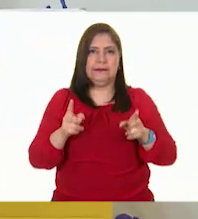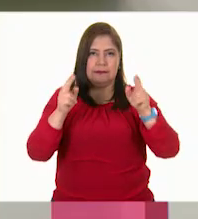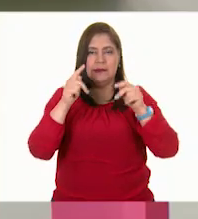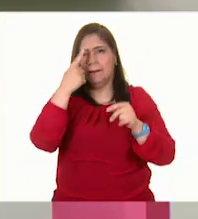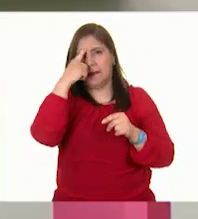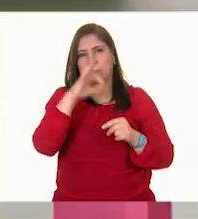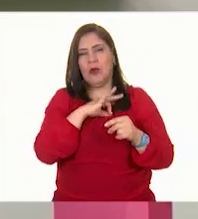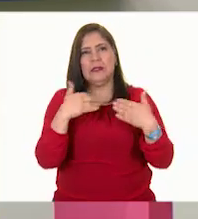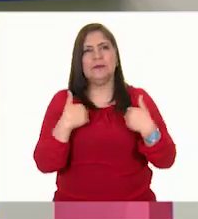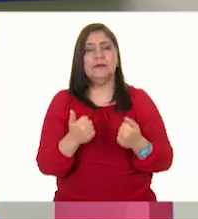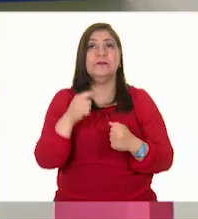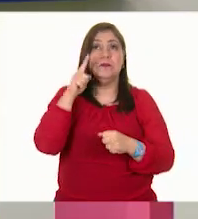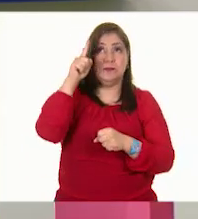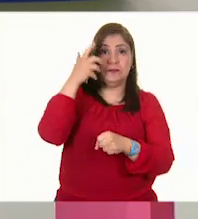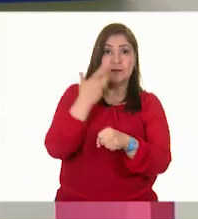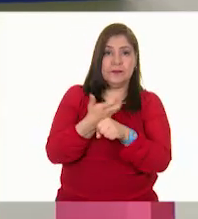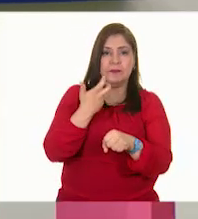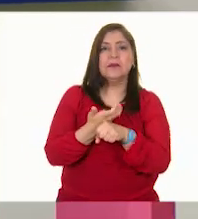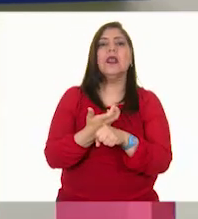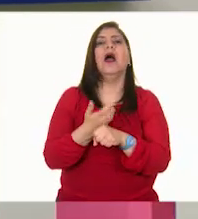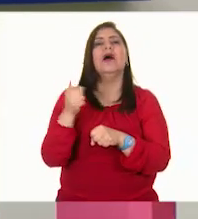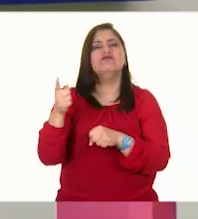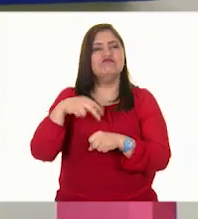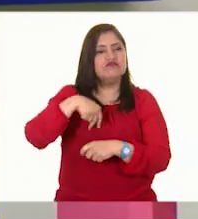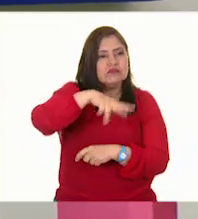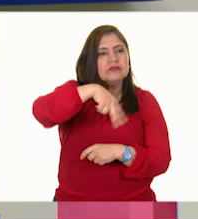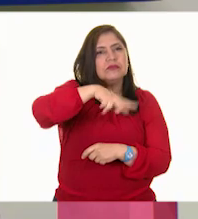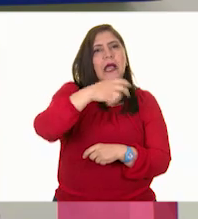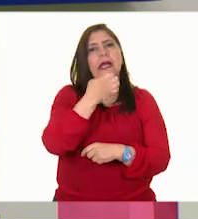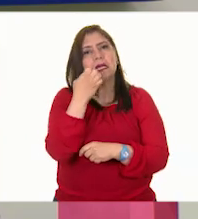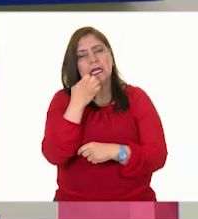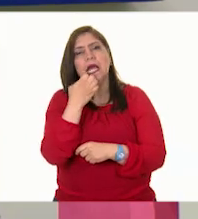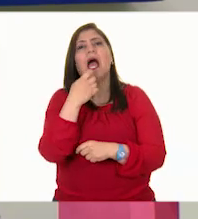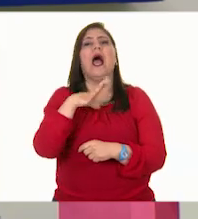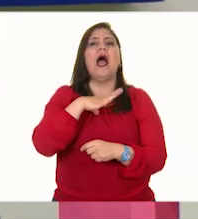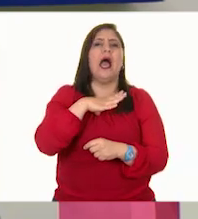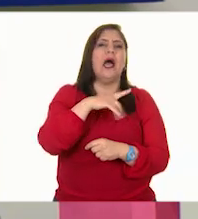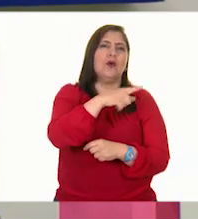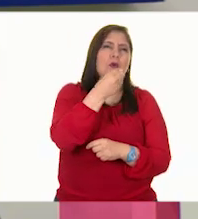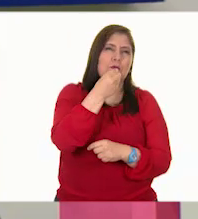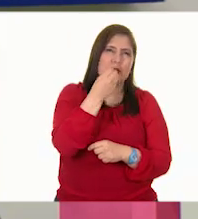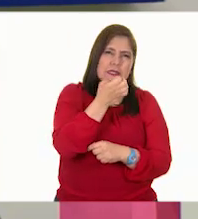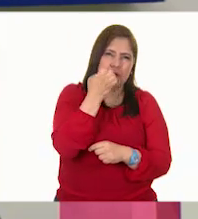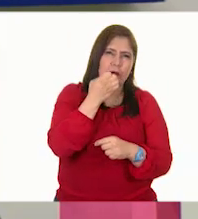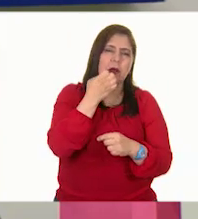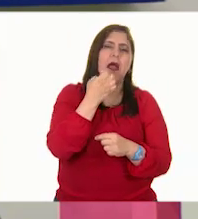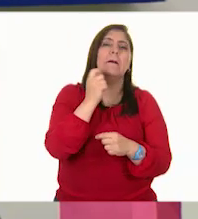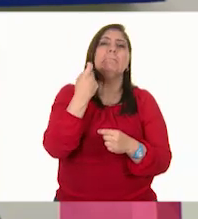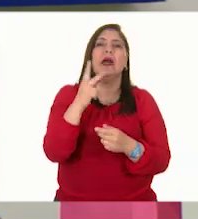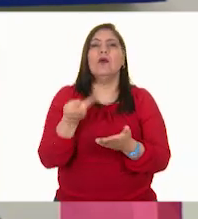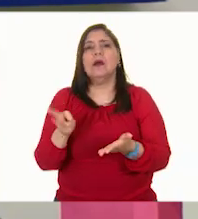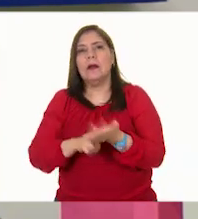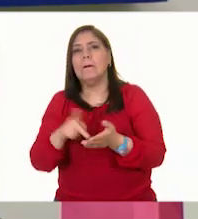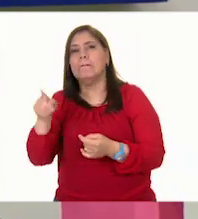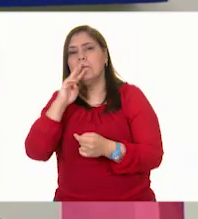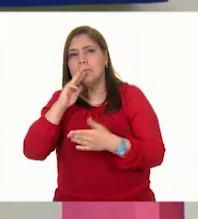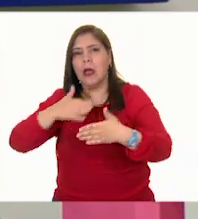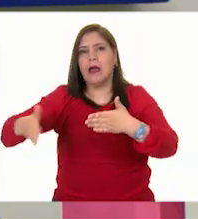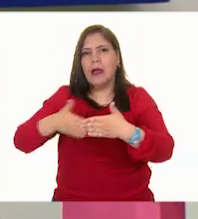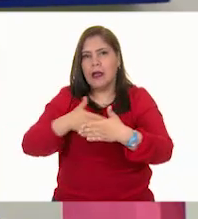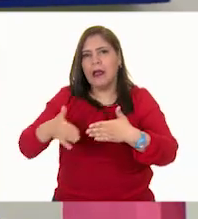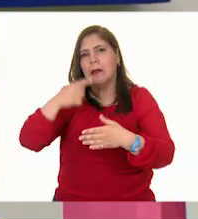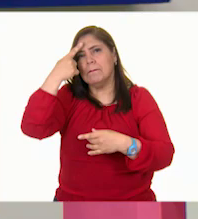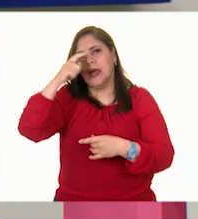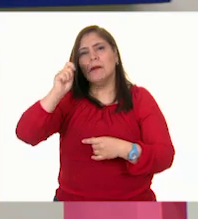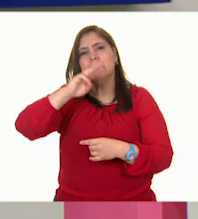En Estados Unidos va a la escuela y va también al comedor, pero su mamá le prepara guisos de Michoacán para que siempre se acuerde